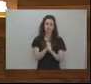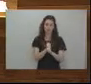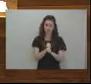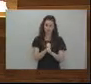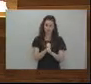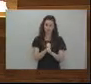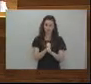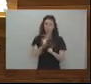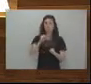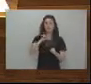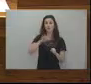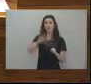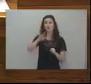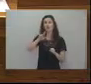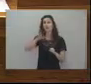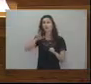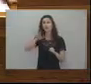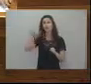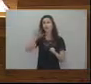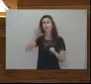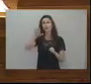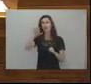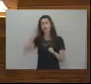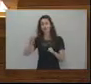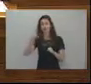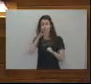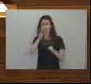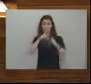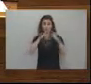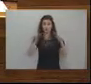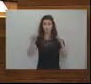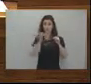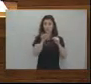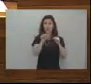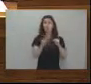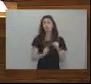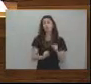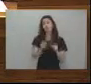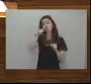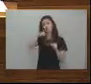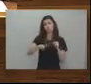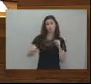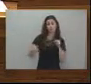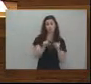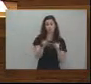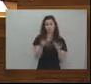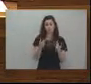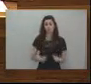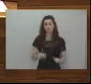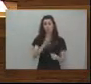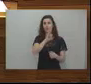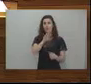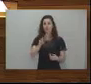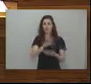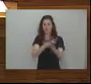personas de Zarreu que se enfrentaban a peñas de cárcel en las movilizaciones mineras del sudoccidente. Hacia Izquierda Unida.